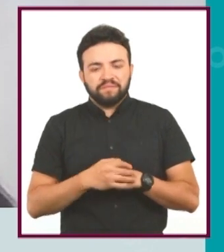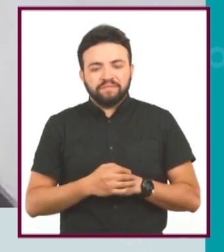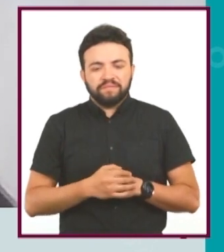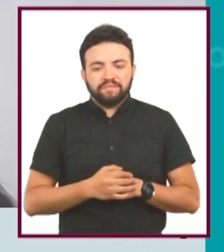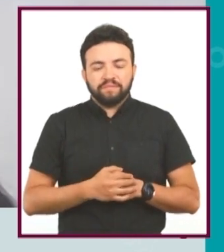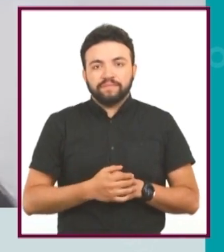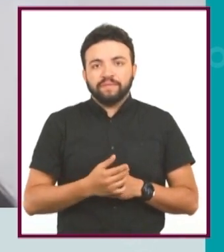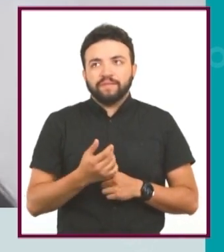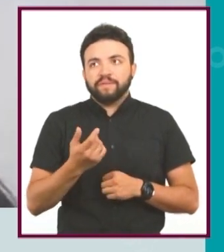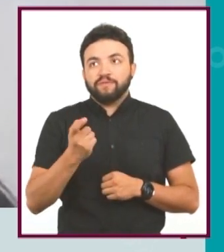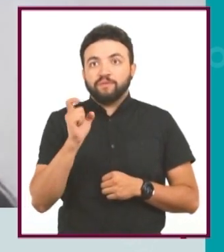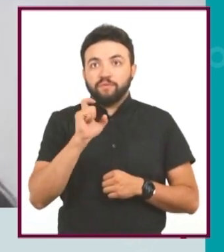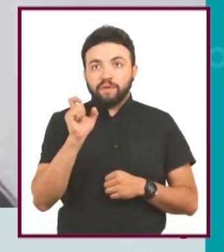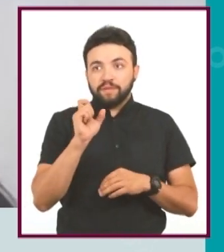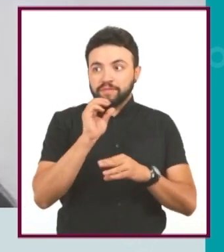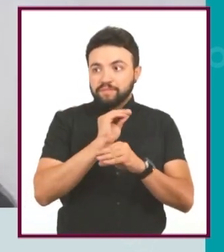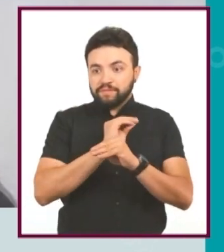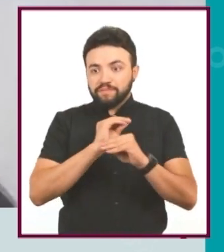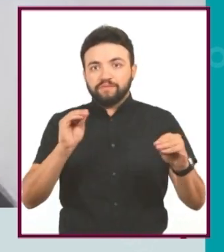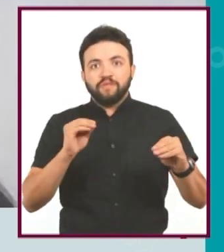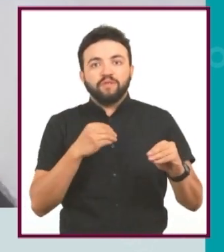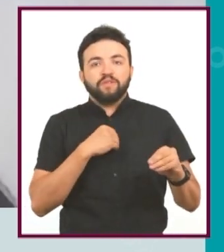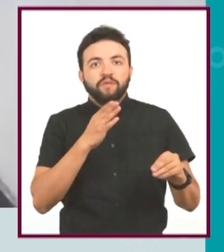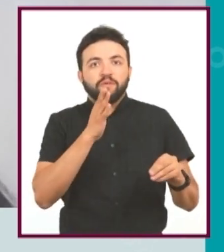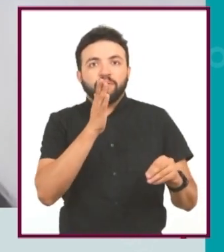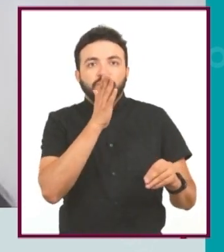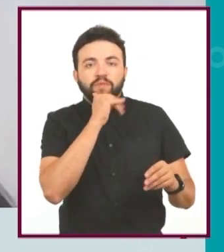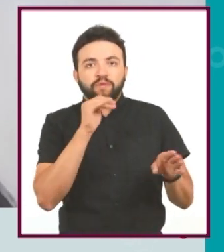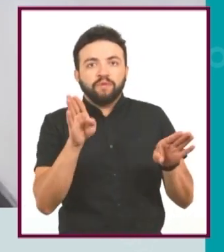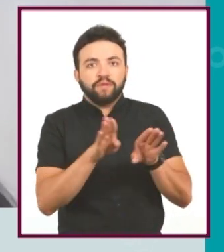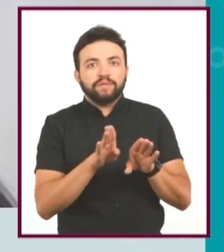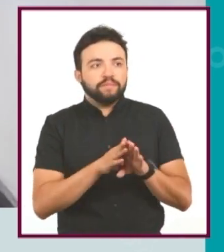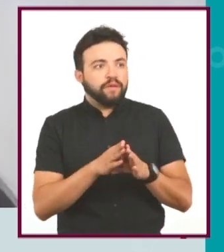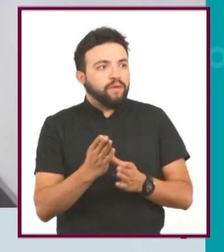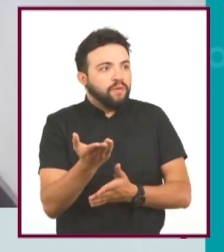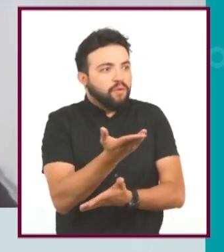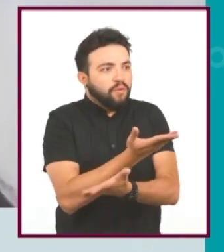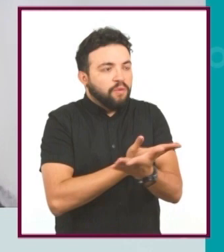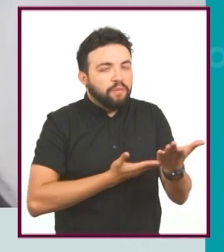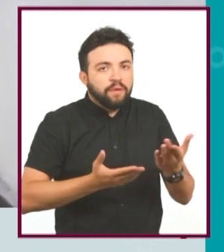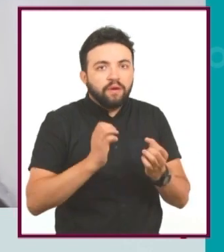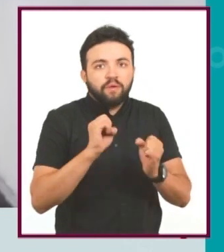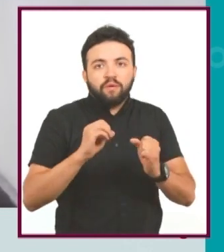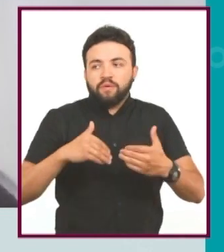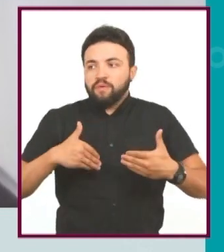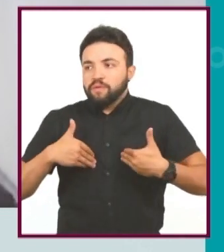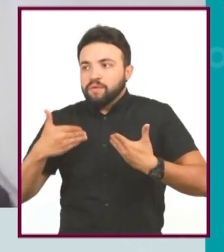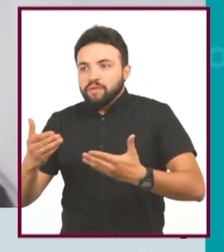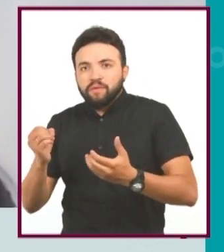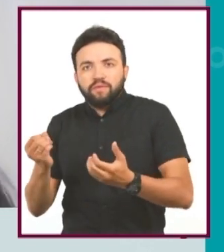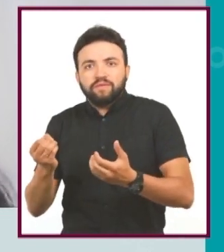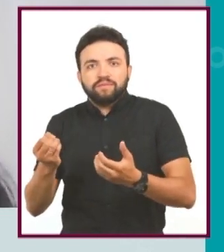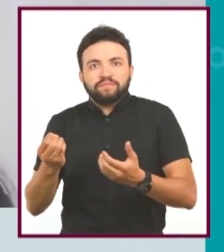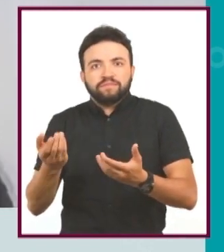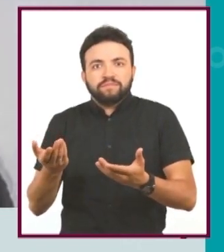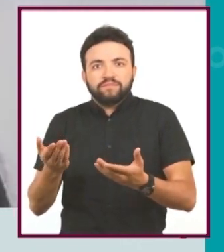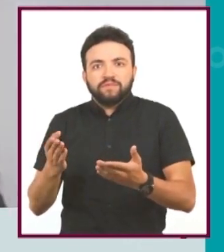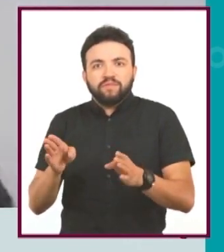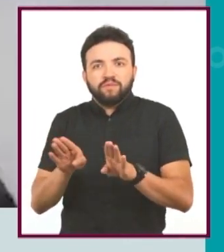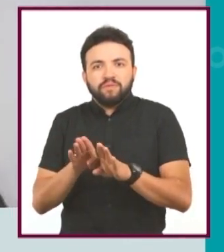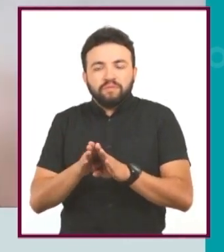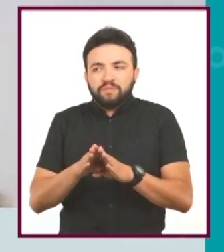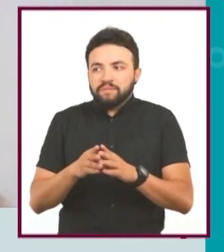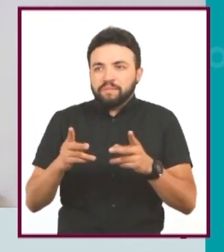Que no puedo como socializar o convivir con más personas. O sea,